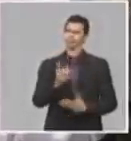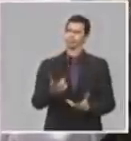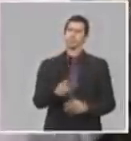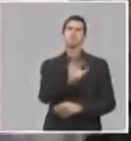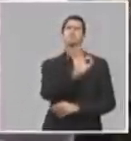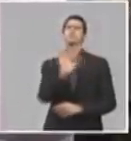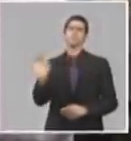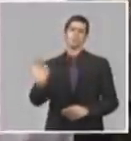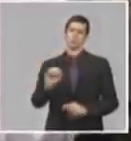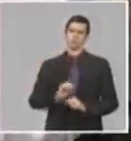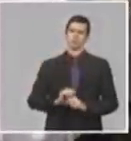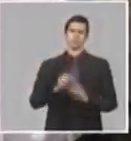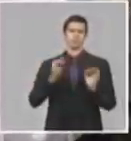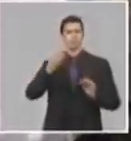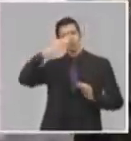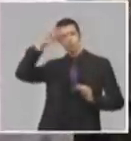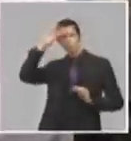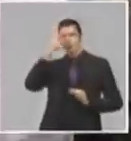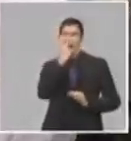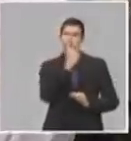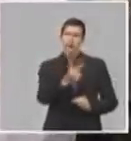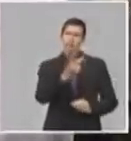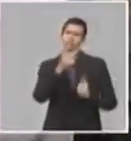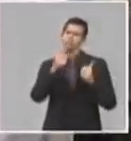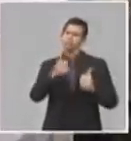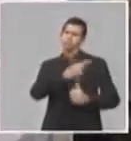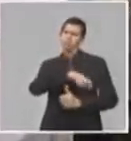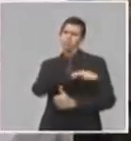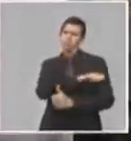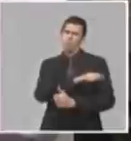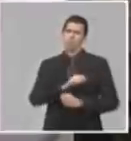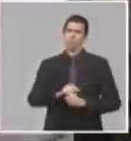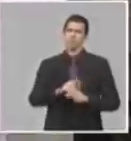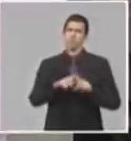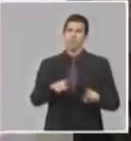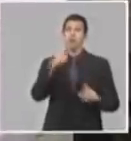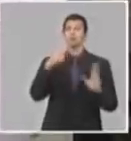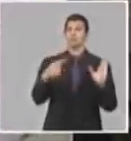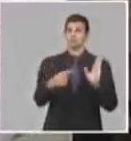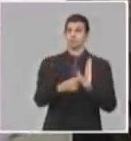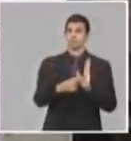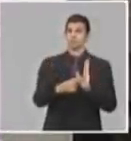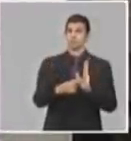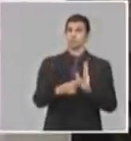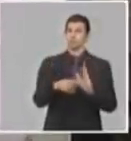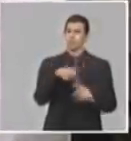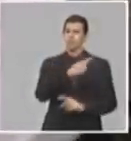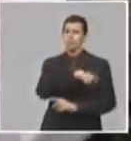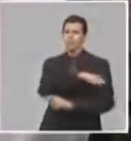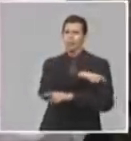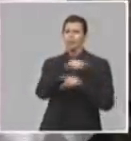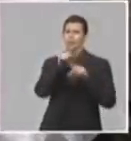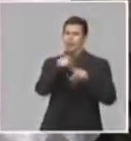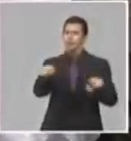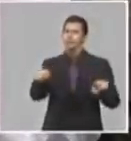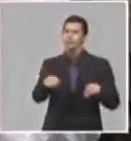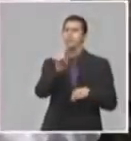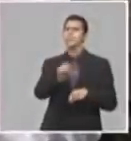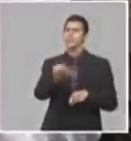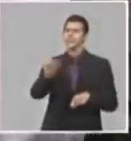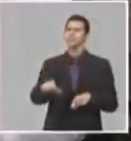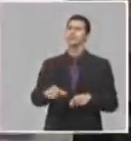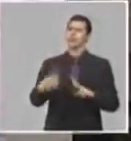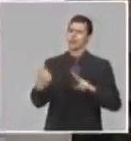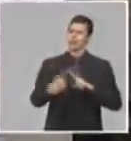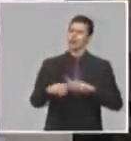reconocer que hay un segmento del mercado con capacidad económica, con solvencia económica, hay una demanda solvente, así se llama en términos